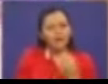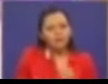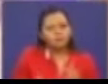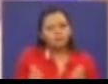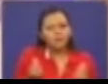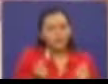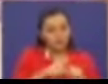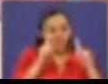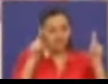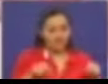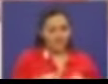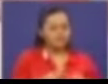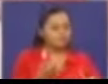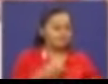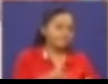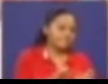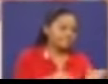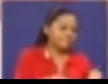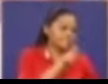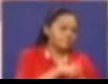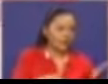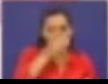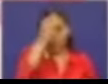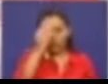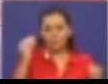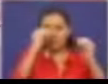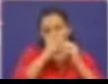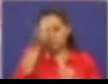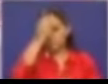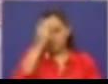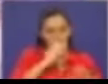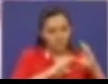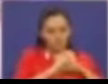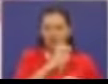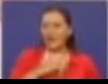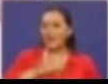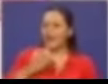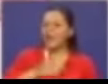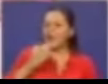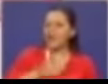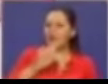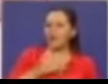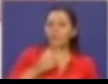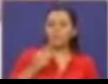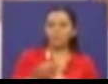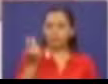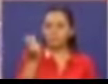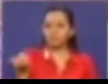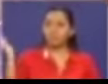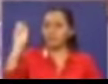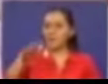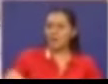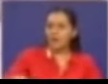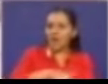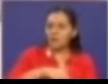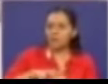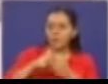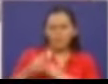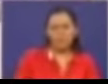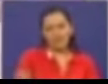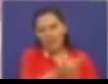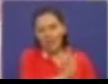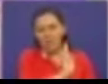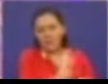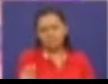nos compraba bonos del Estado y aumentaba también deuda pública. Y los que se quejan de esto son los primeros que están en la calle tirando piedras para que sigamos dando esos